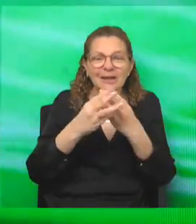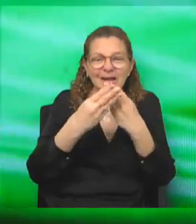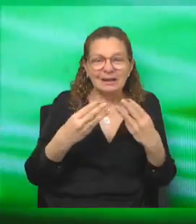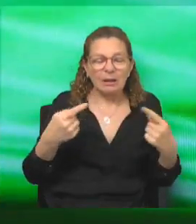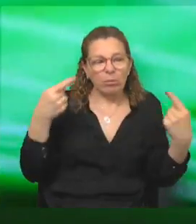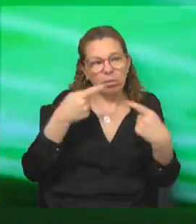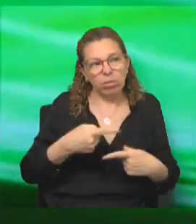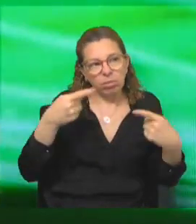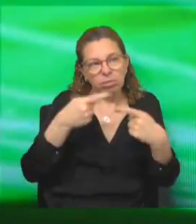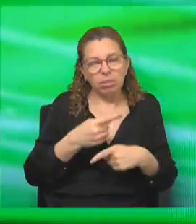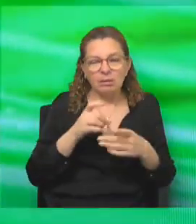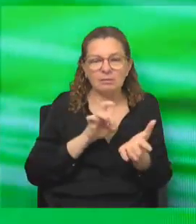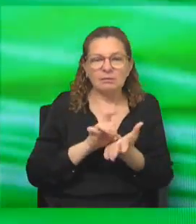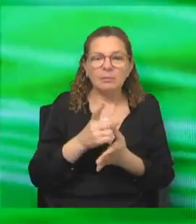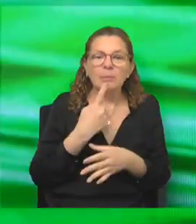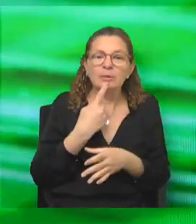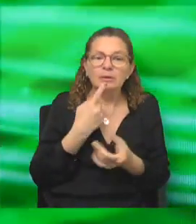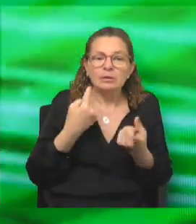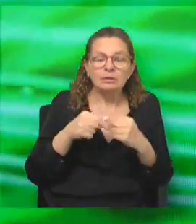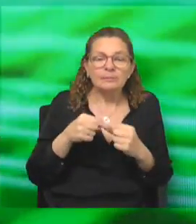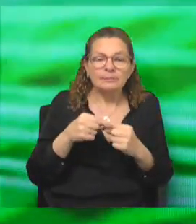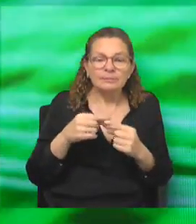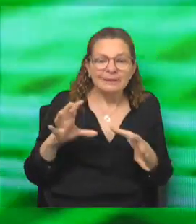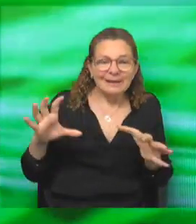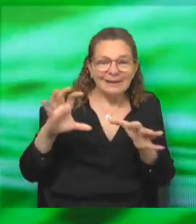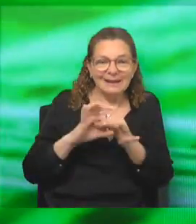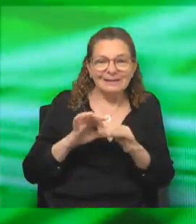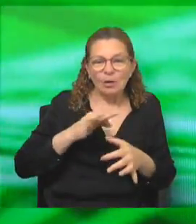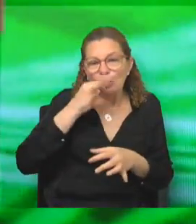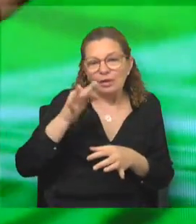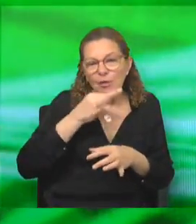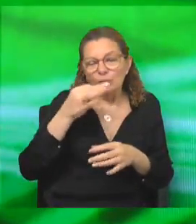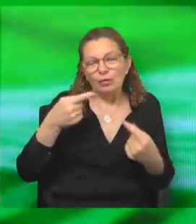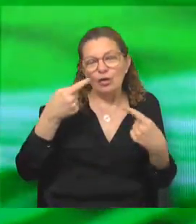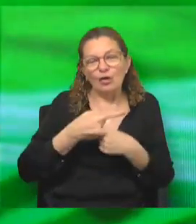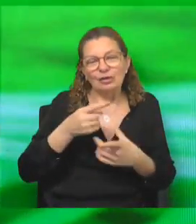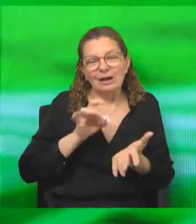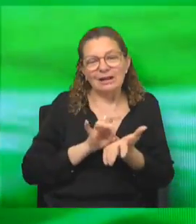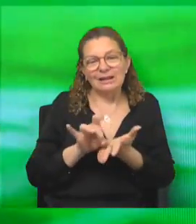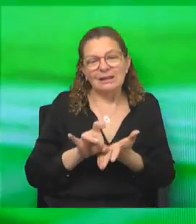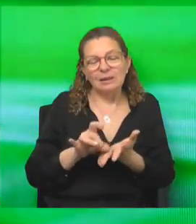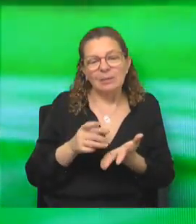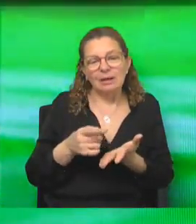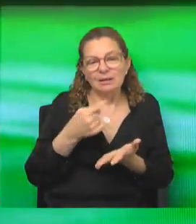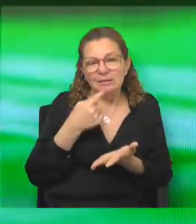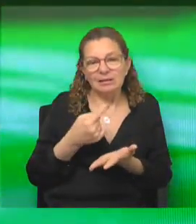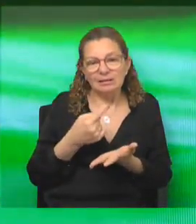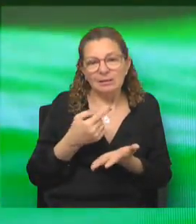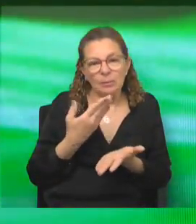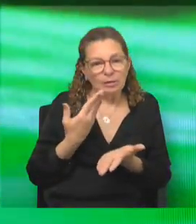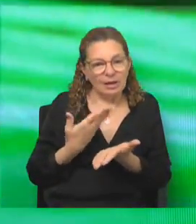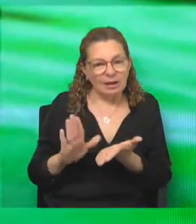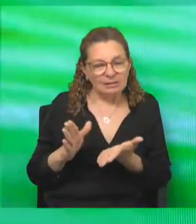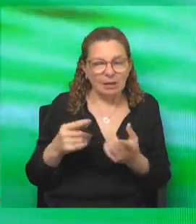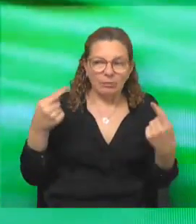critica el sistema político O sea que que que engancha con un discurso antisistema que es el que el que plantea sle descartando y